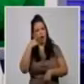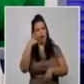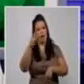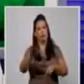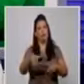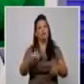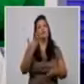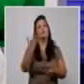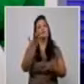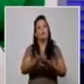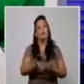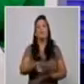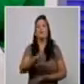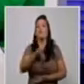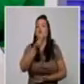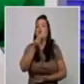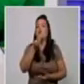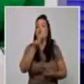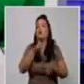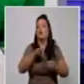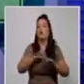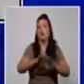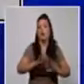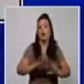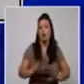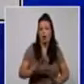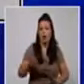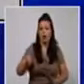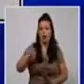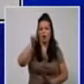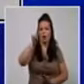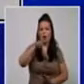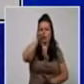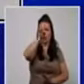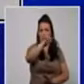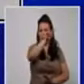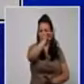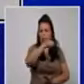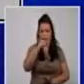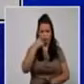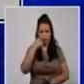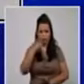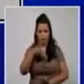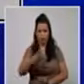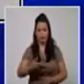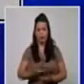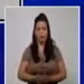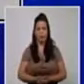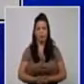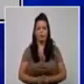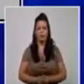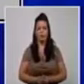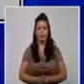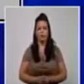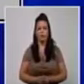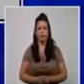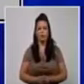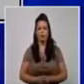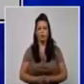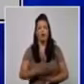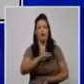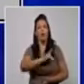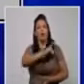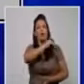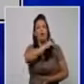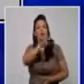el equipo de trabajo que preside el profesor Raúl Guinovar, el decano de la Facultad de Matemáticas de la